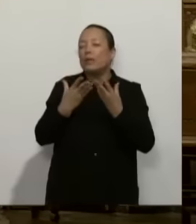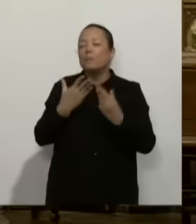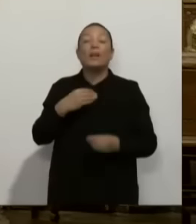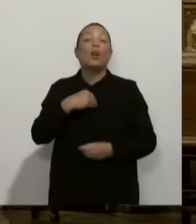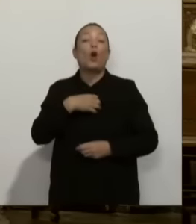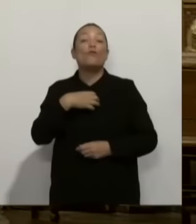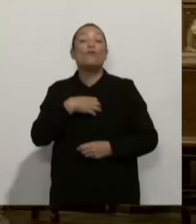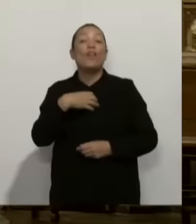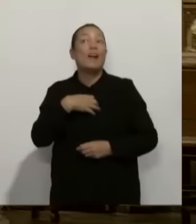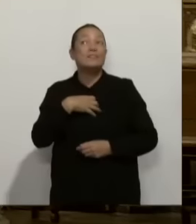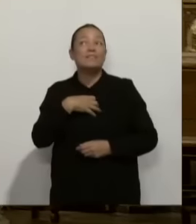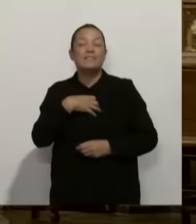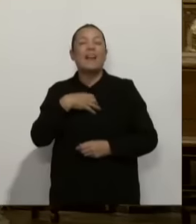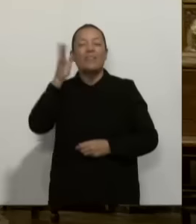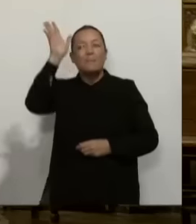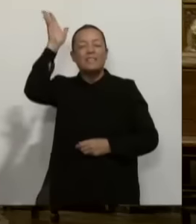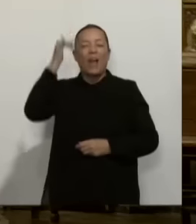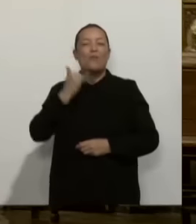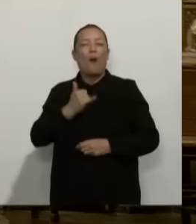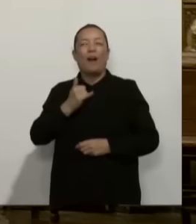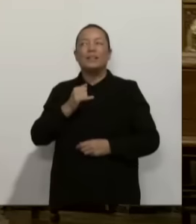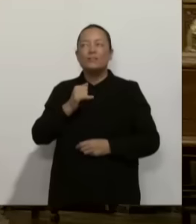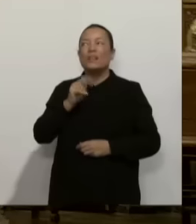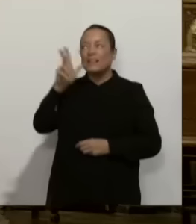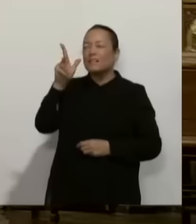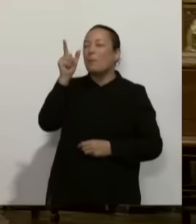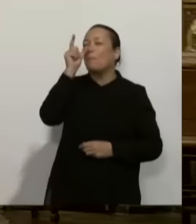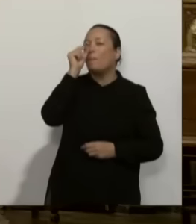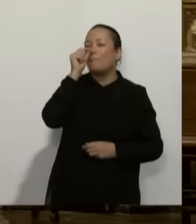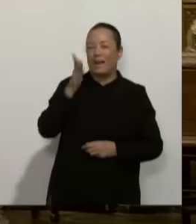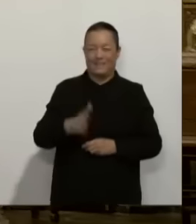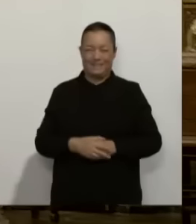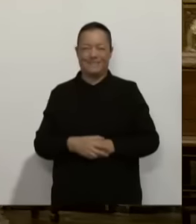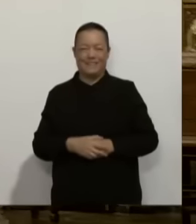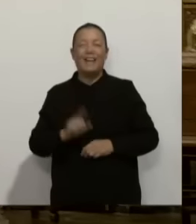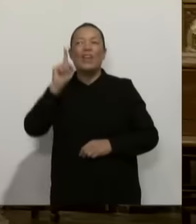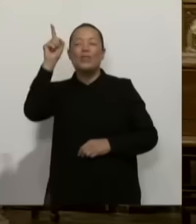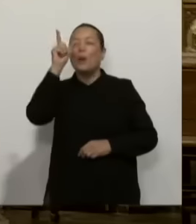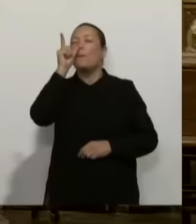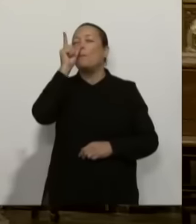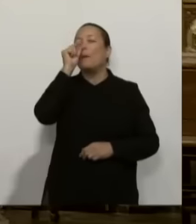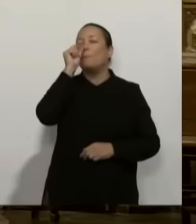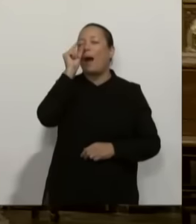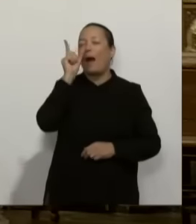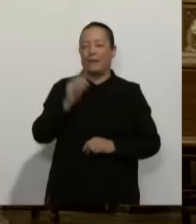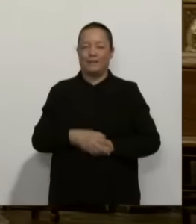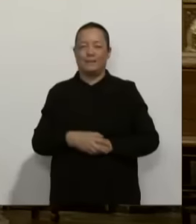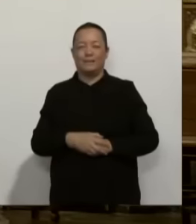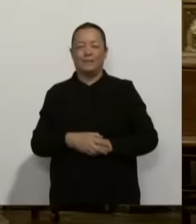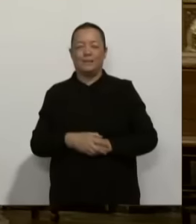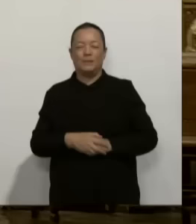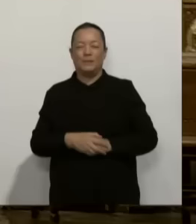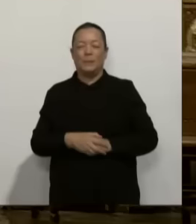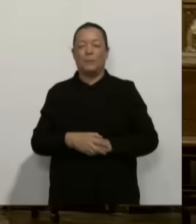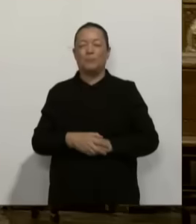Dios. El Dios liberador que nos habla la primera lectura, el Dios papá, el Dios papito del